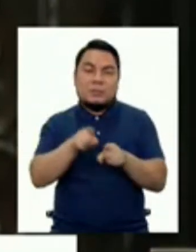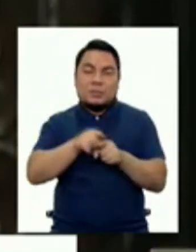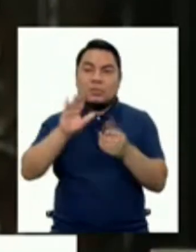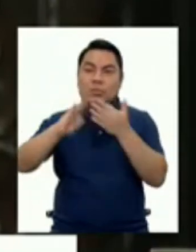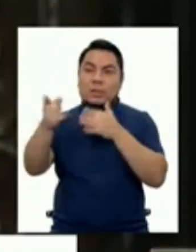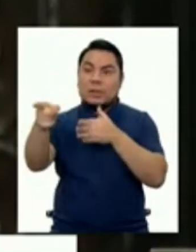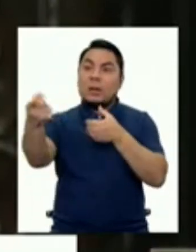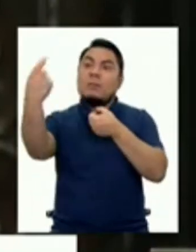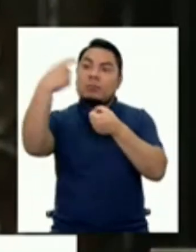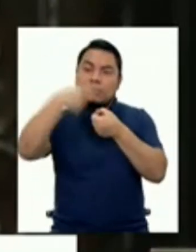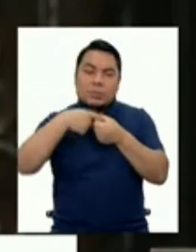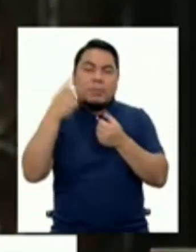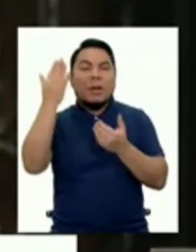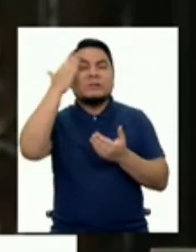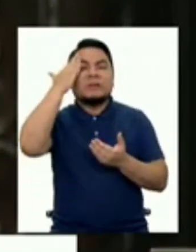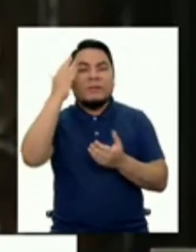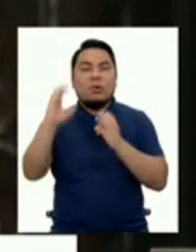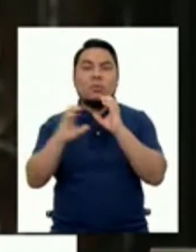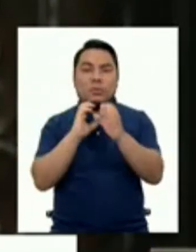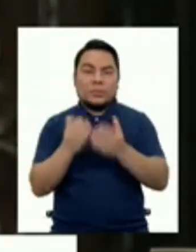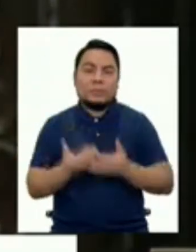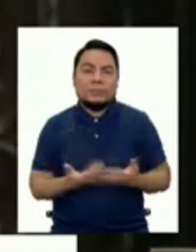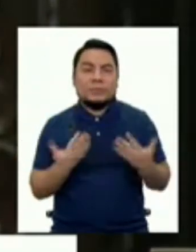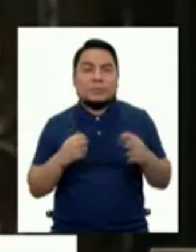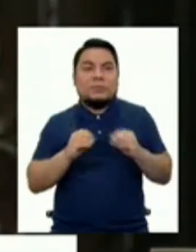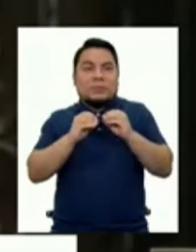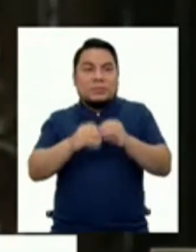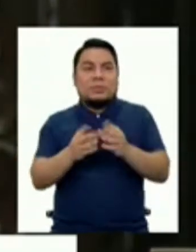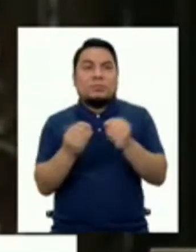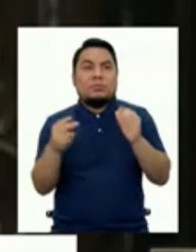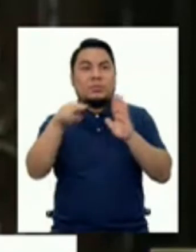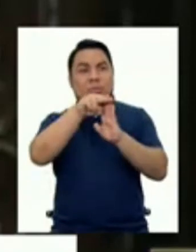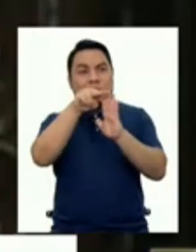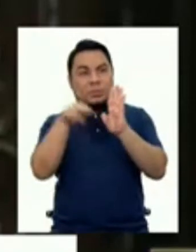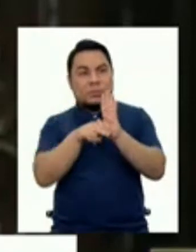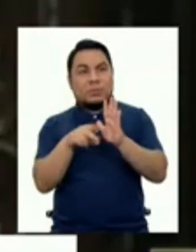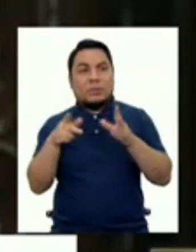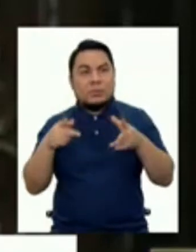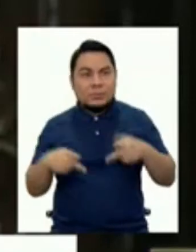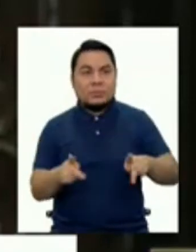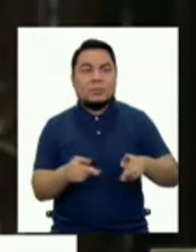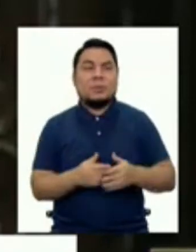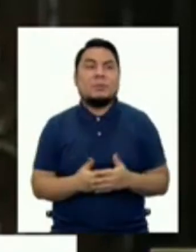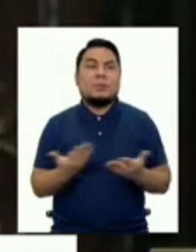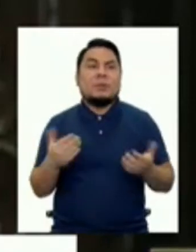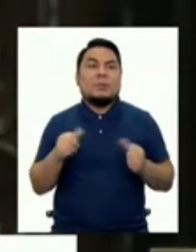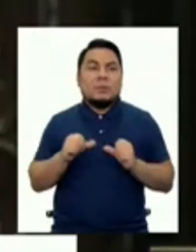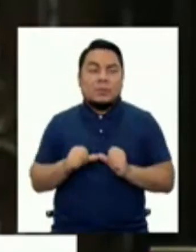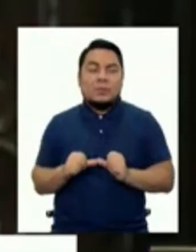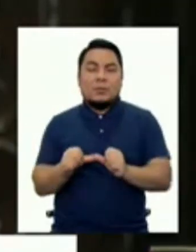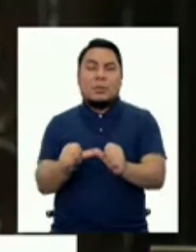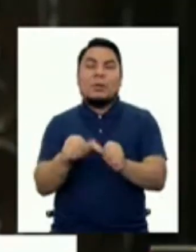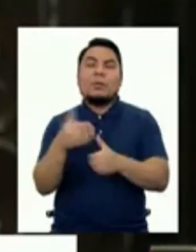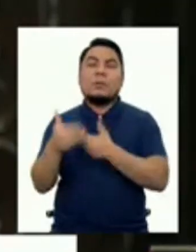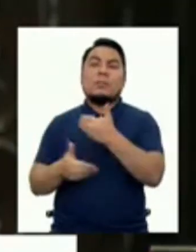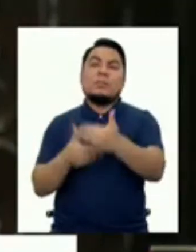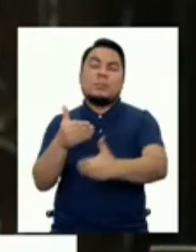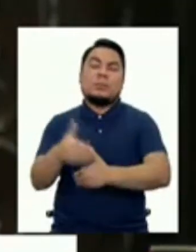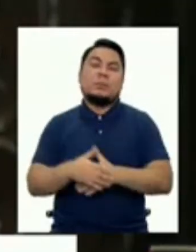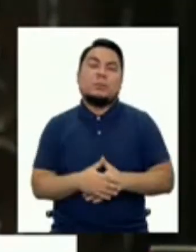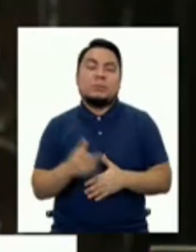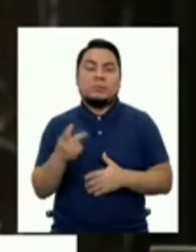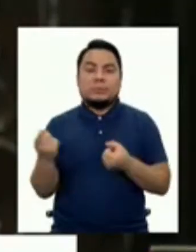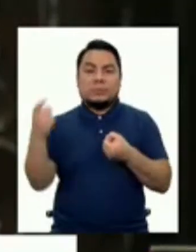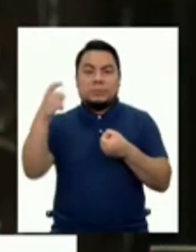procesos participativos. Por eso se han establecido una serie de normas que permiten continuar con los procesos